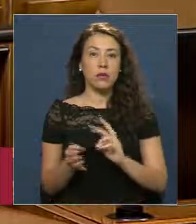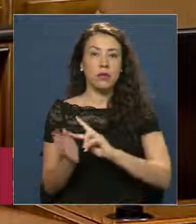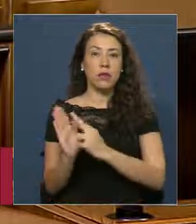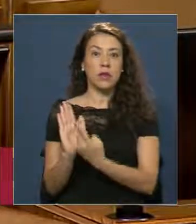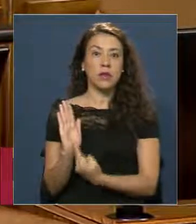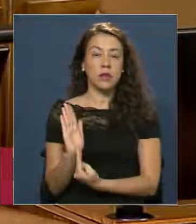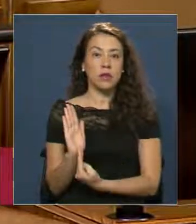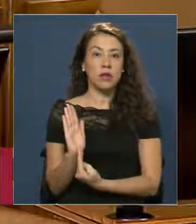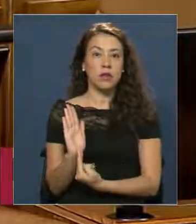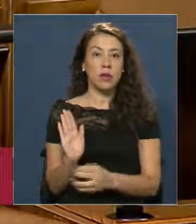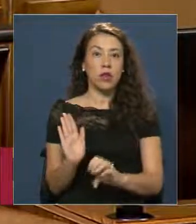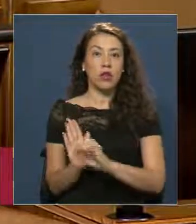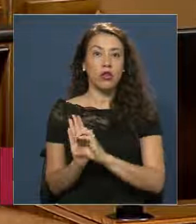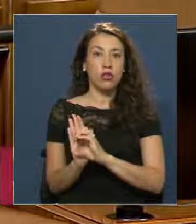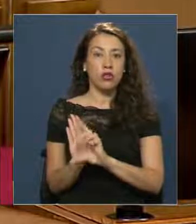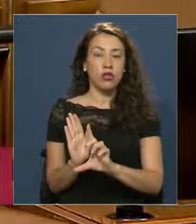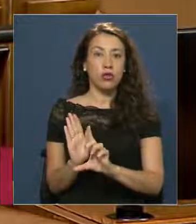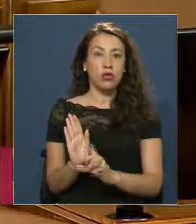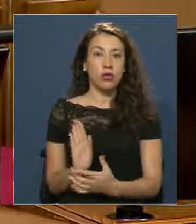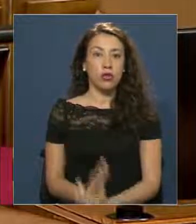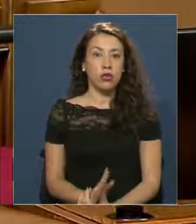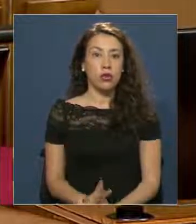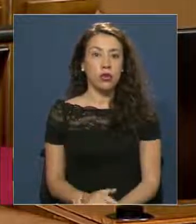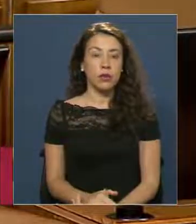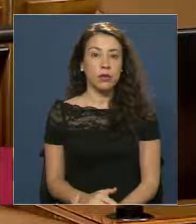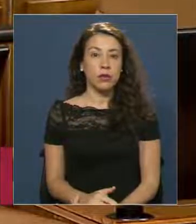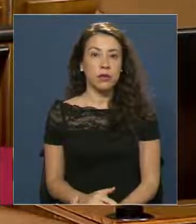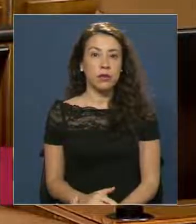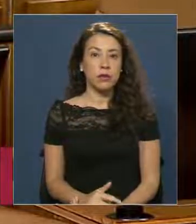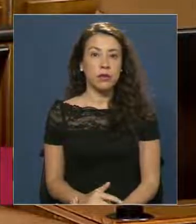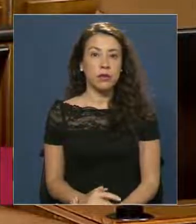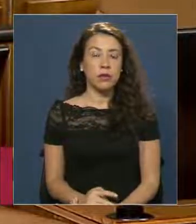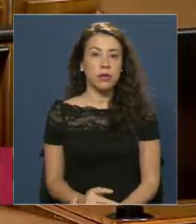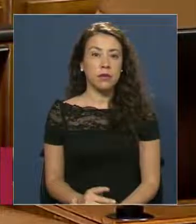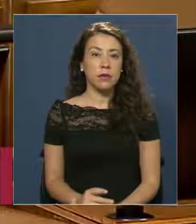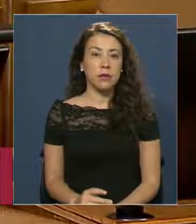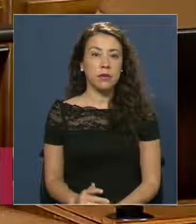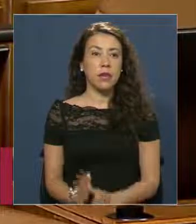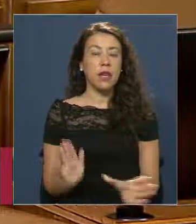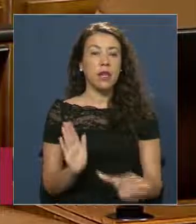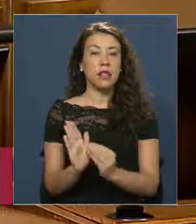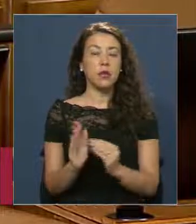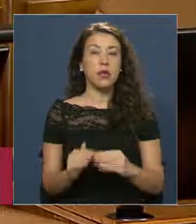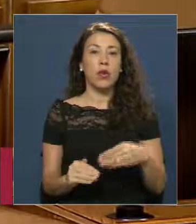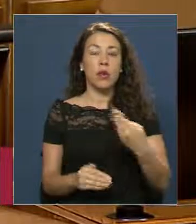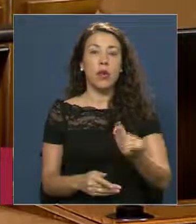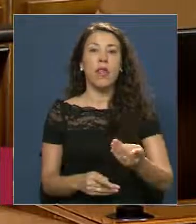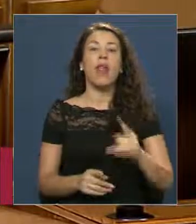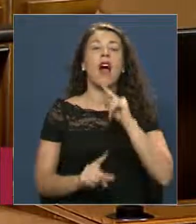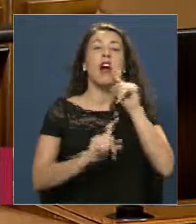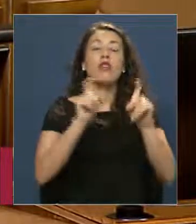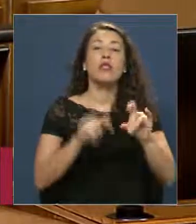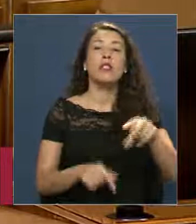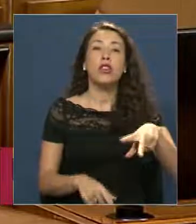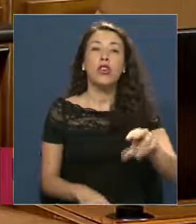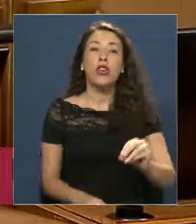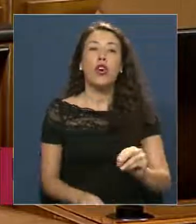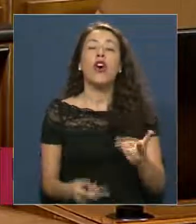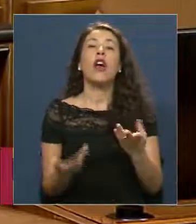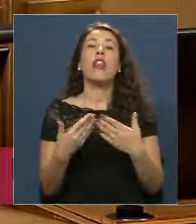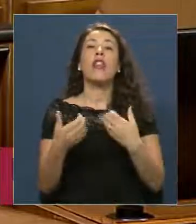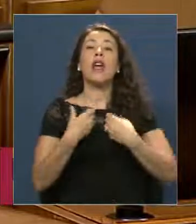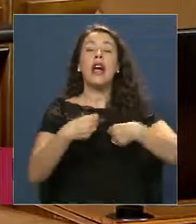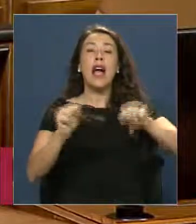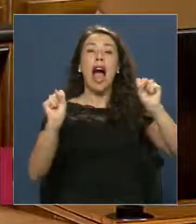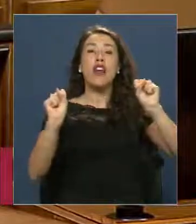reformas constitucionales que se incorporaron después del plebiscito en que ganó